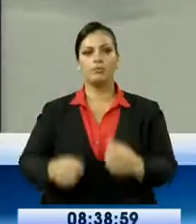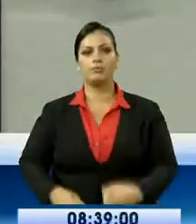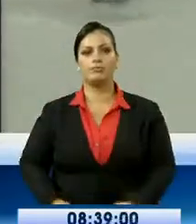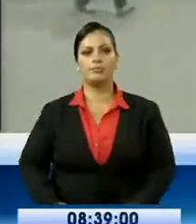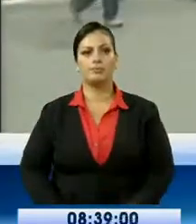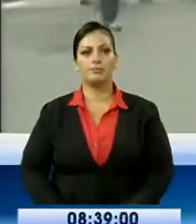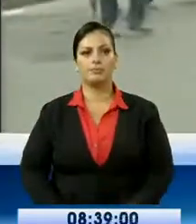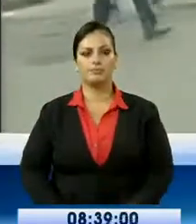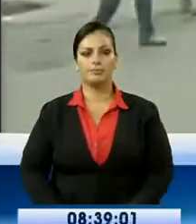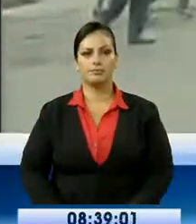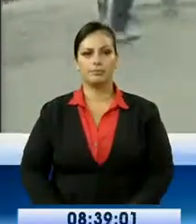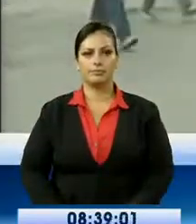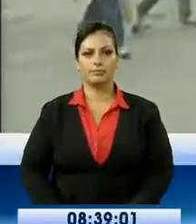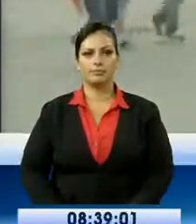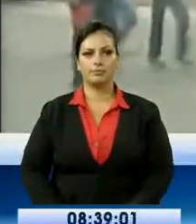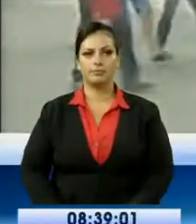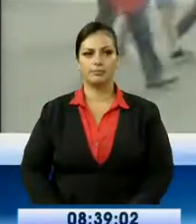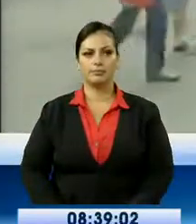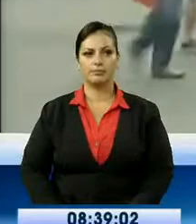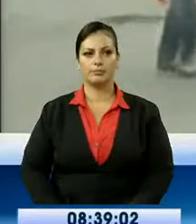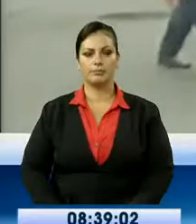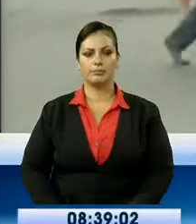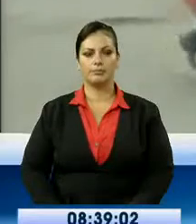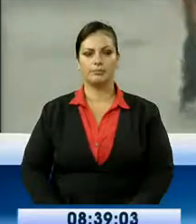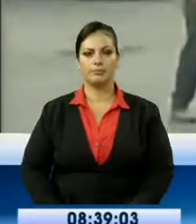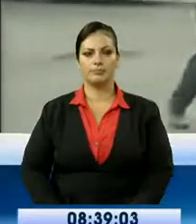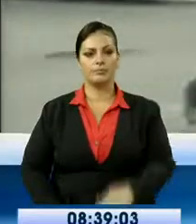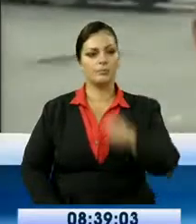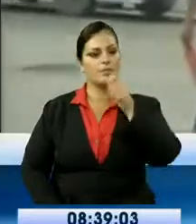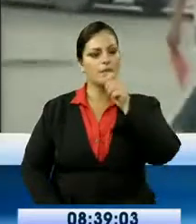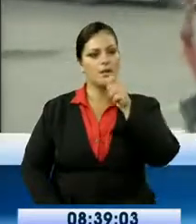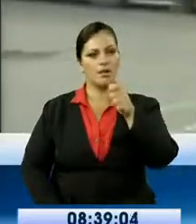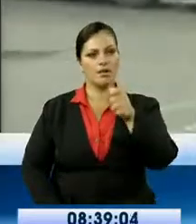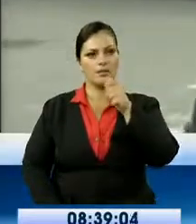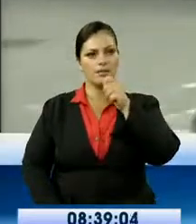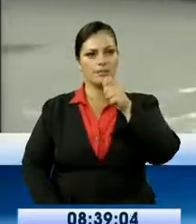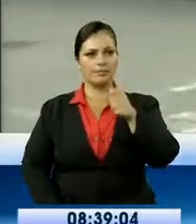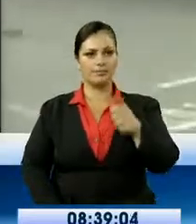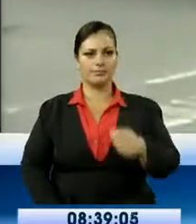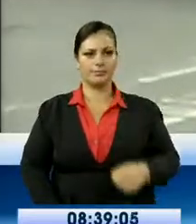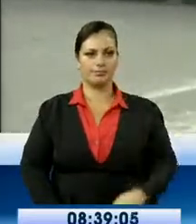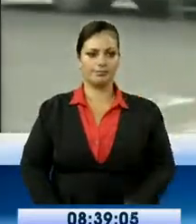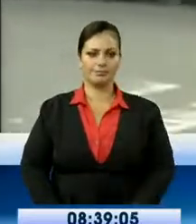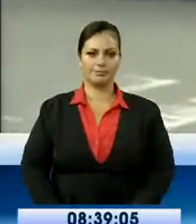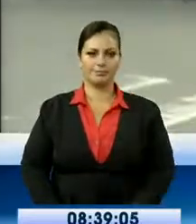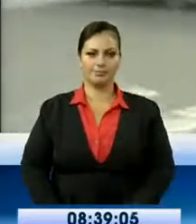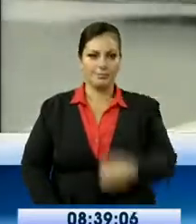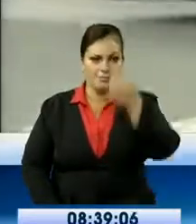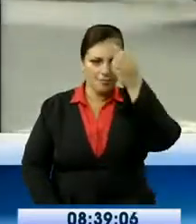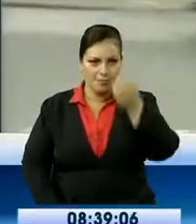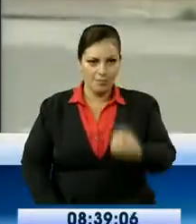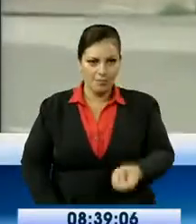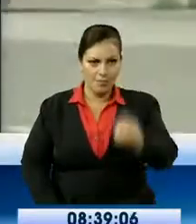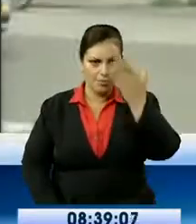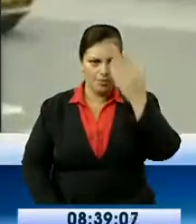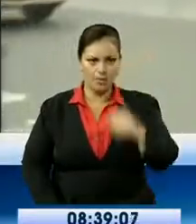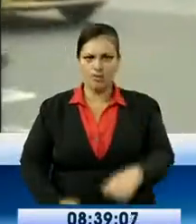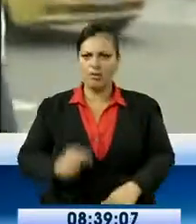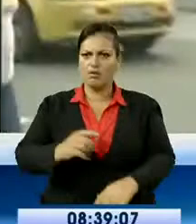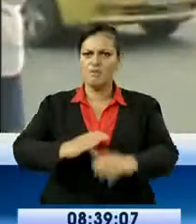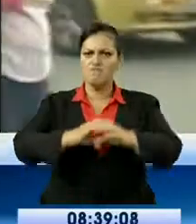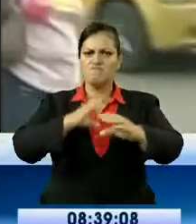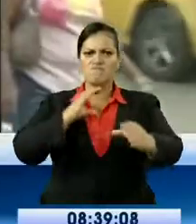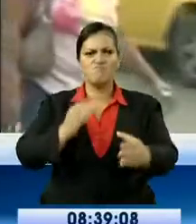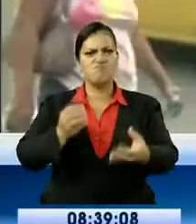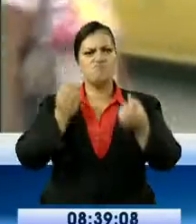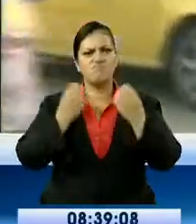frente. Bueno, aquí hay unos señores que me pueden de pronto decir qué es lo que ocurre. Señor, buenos días. Oiga, ¿los buses por aquí es idea mía